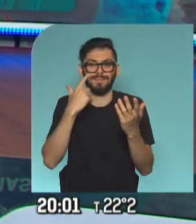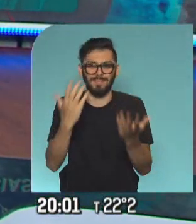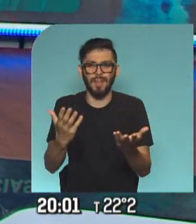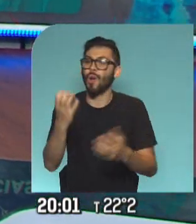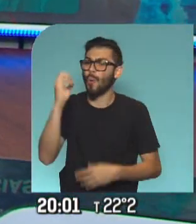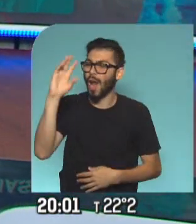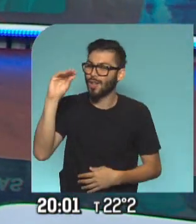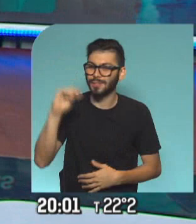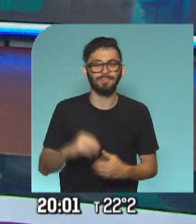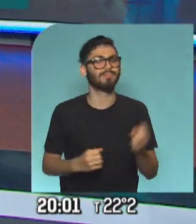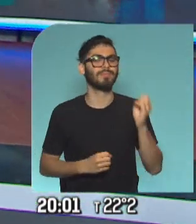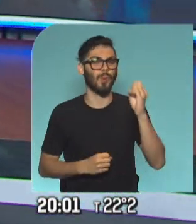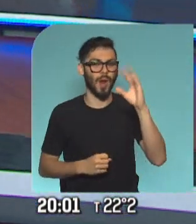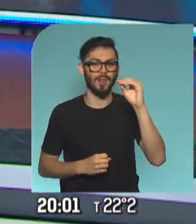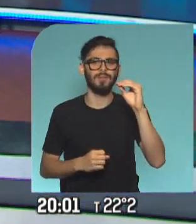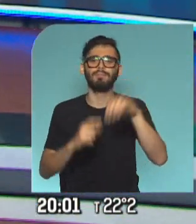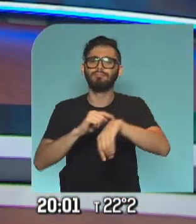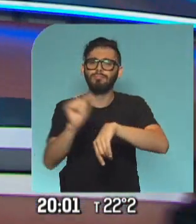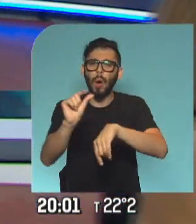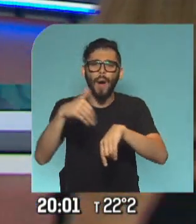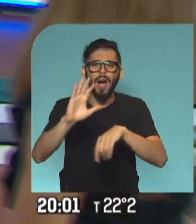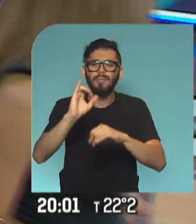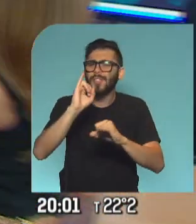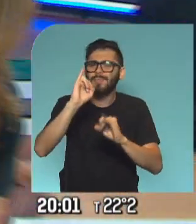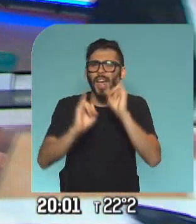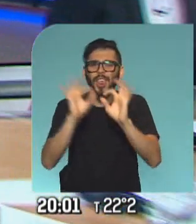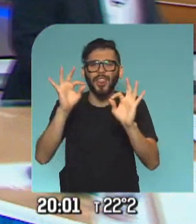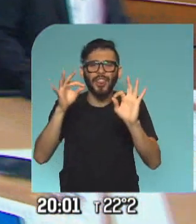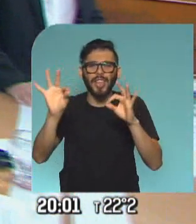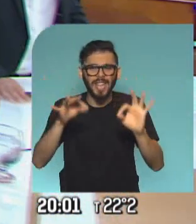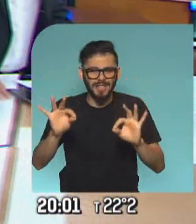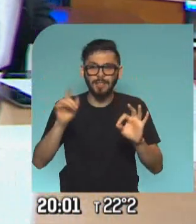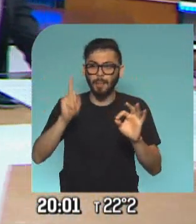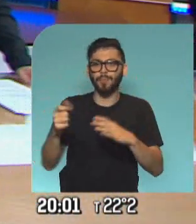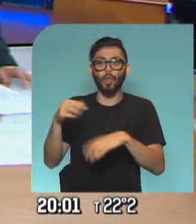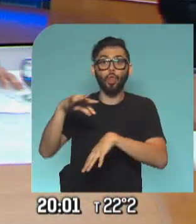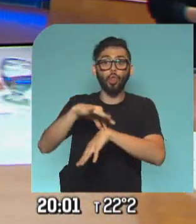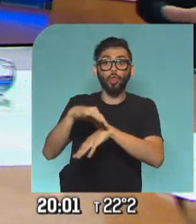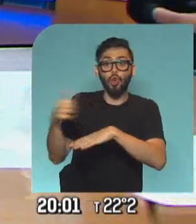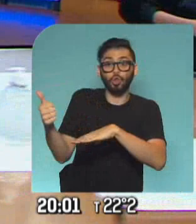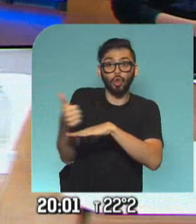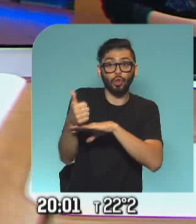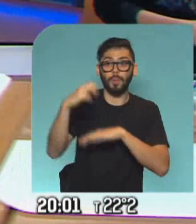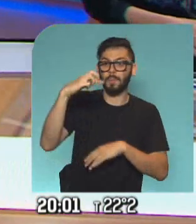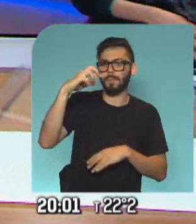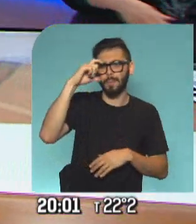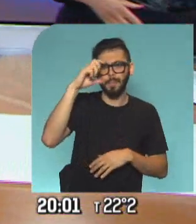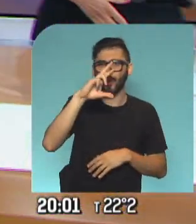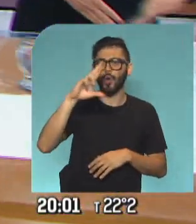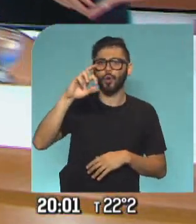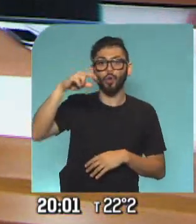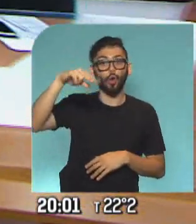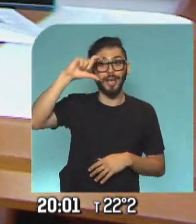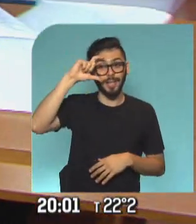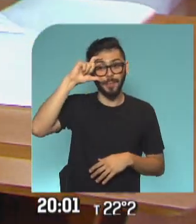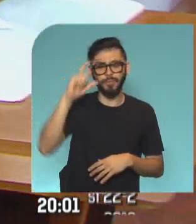buenas noches. Por supuesto que en minutos más estaremos contando detalles y dentro de lo que decías también estaremos hablando con el doctor Sergio Perrone para hablar justamente, entre otras